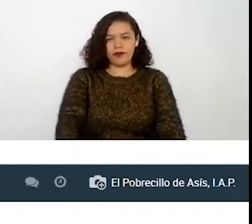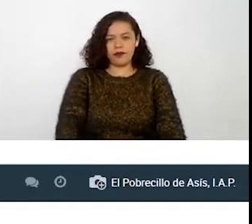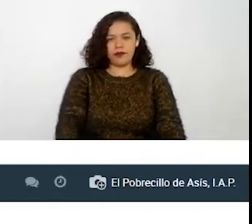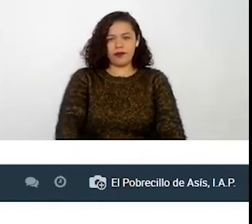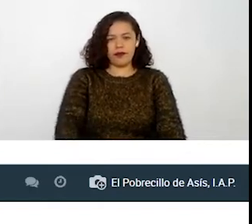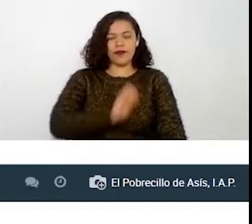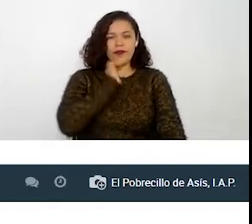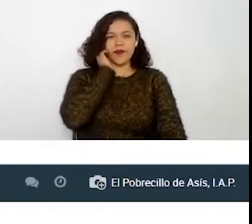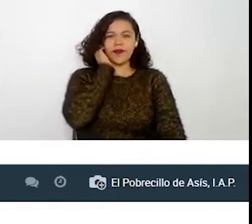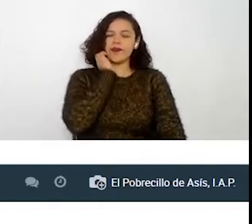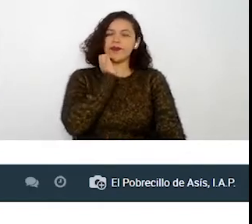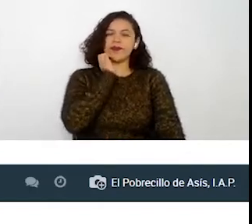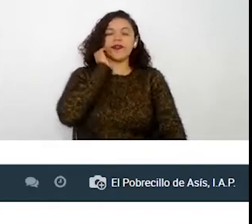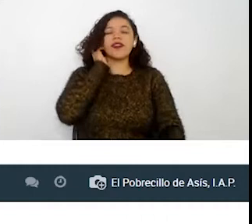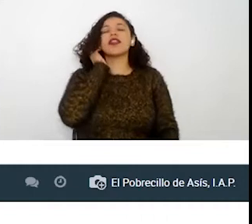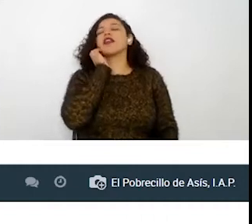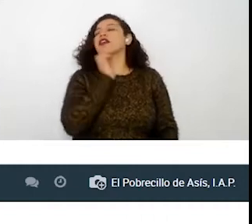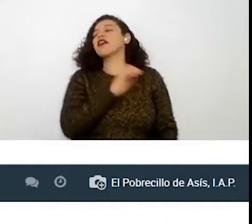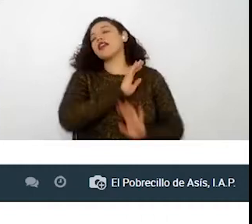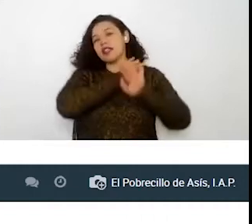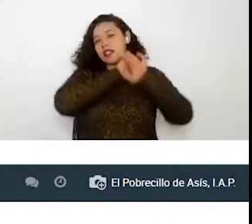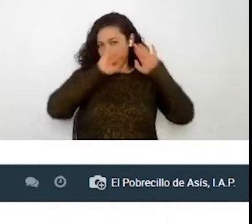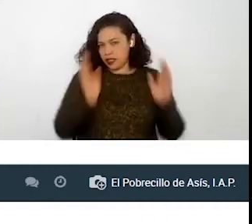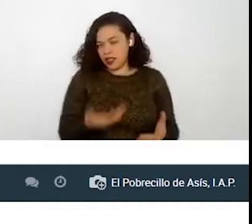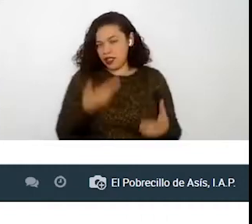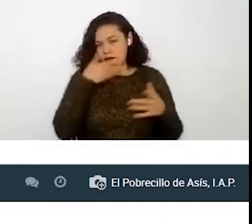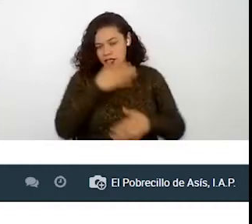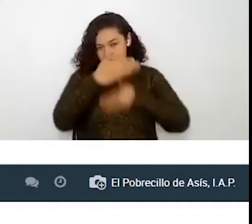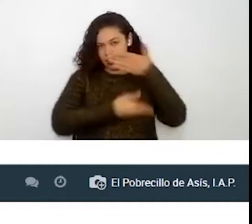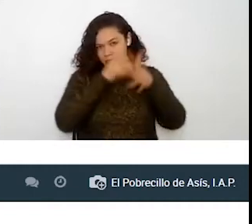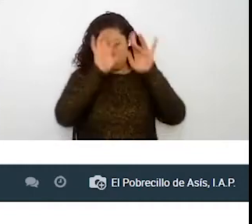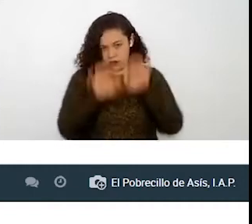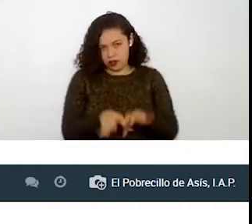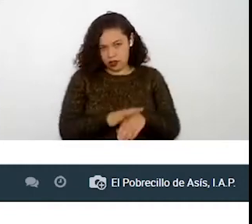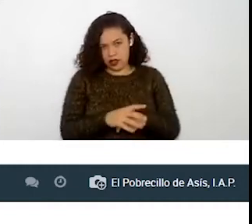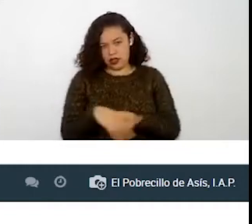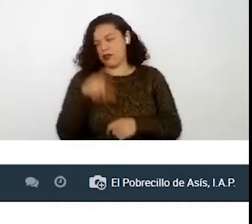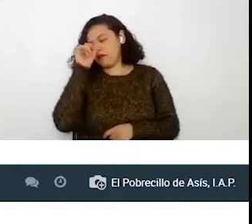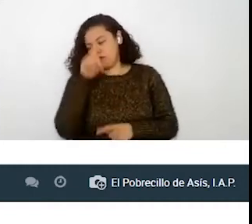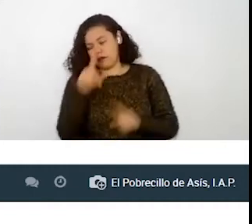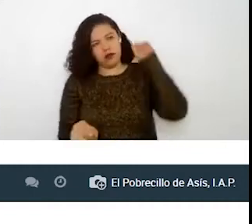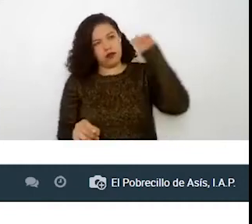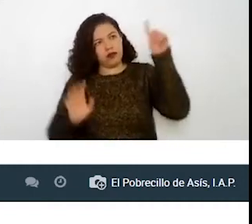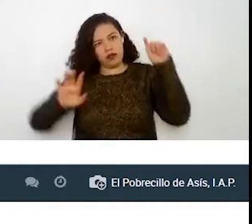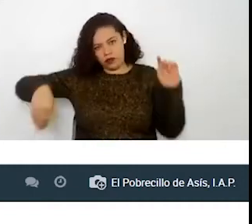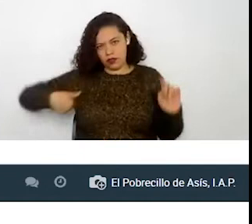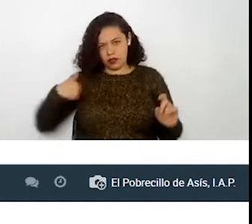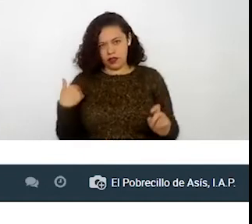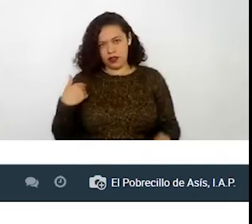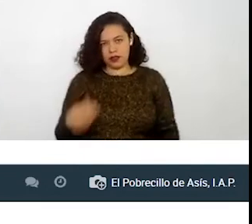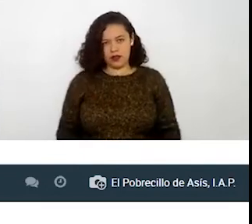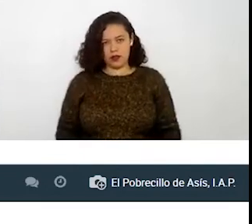bueno Y una vez que ya terminamos este de cargar este servicio vamos a hacer lo mismo vamos a guardar